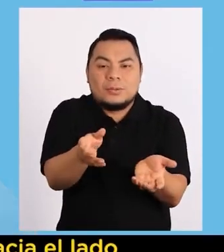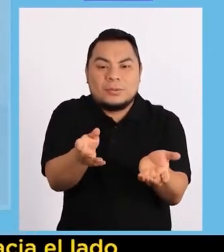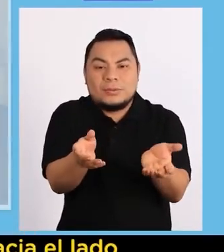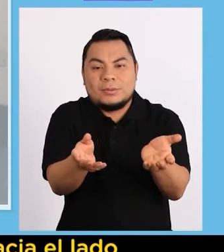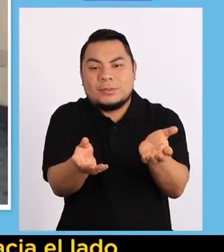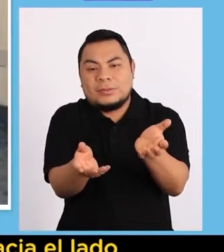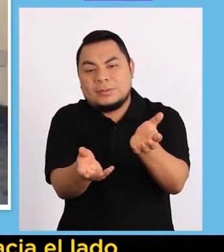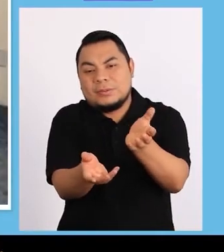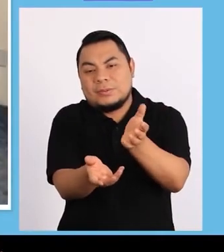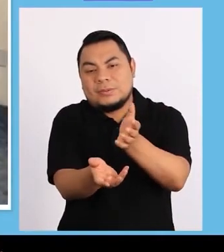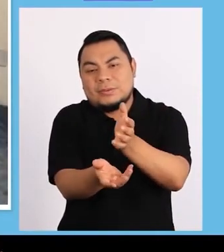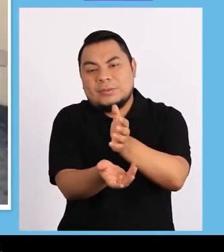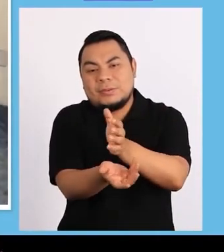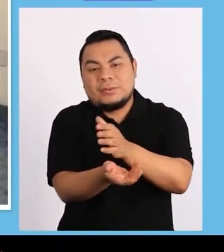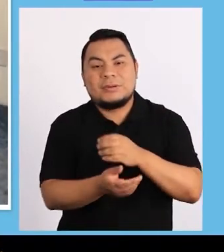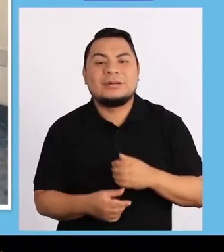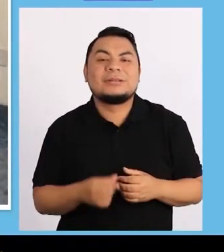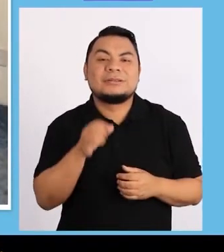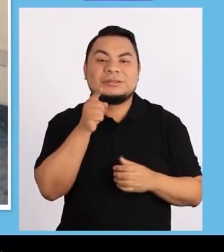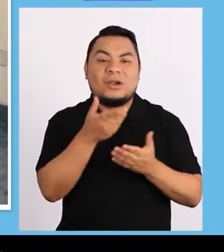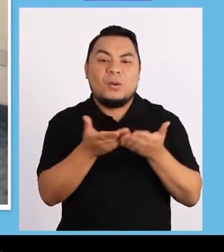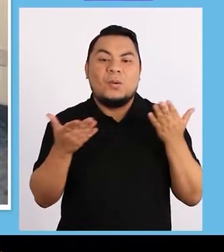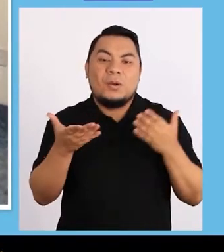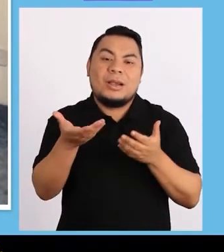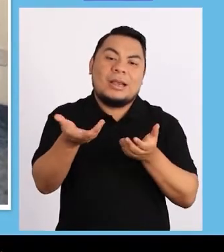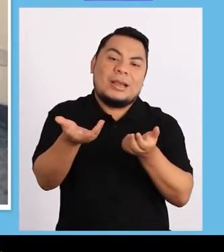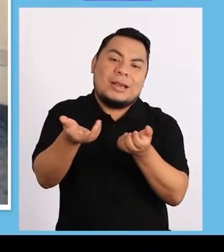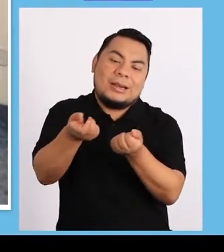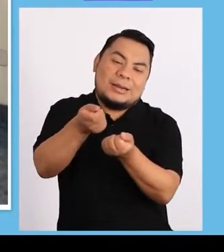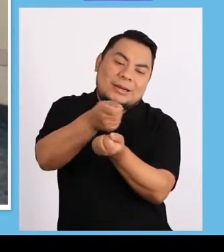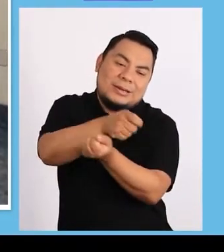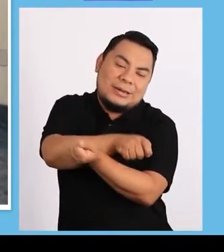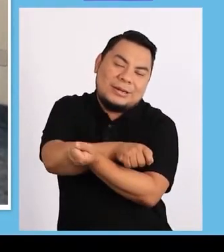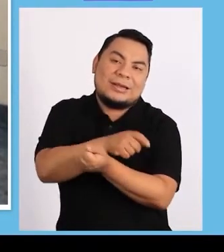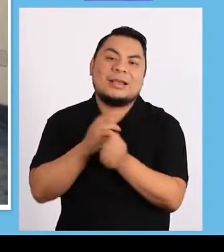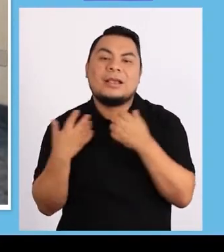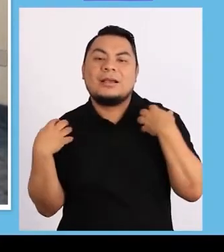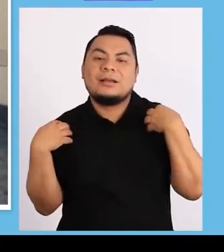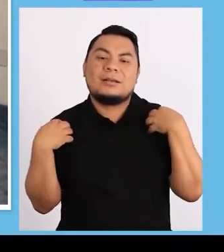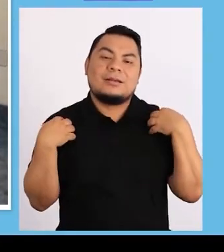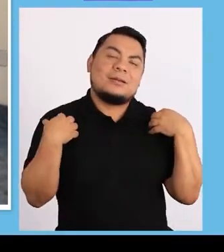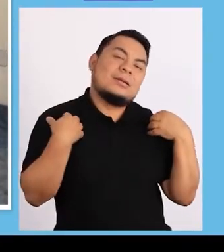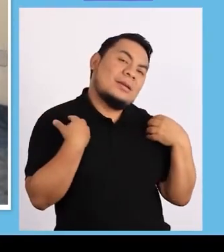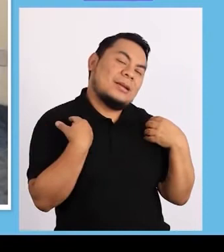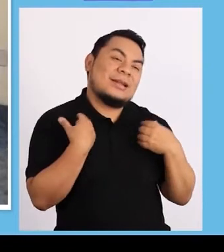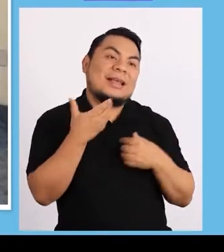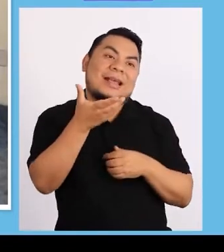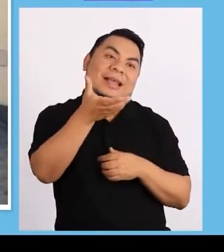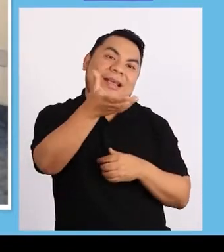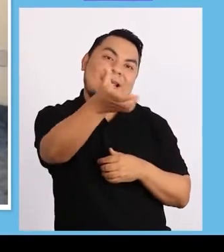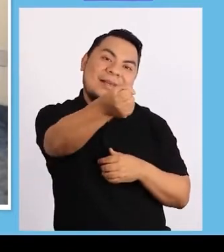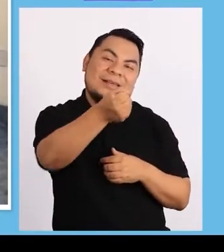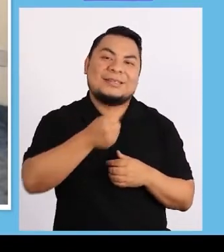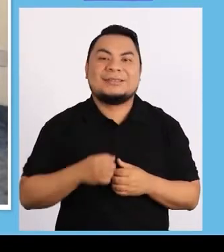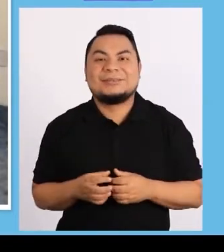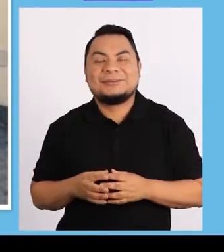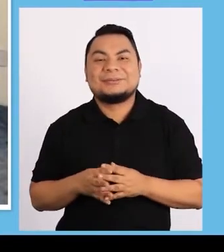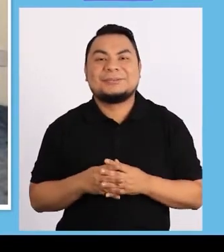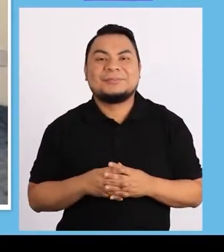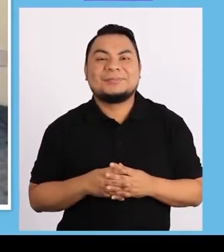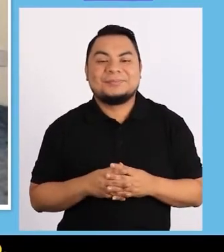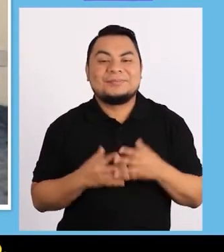a girar hacia el lado en el que se encuentra el objeto. Así lo verá e intentará